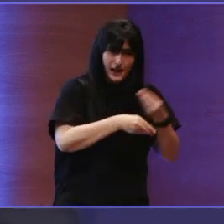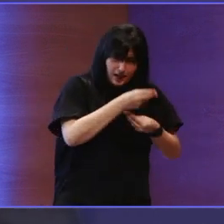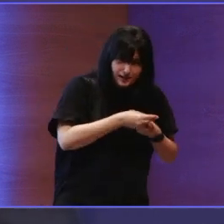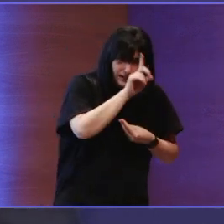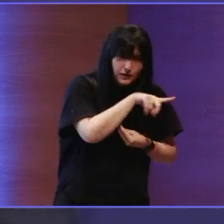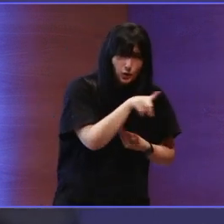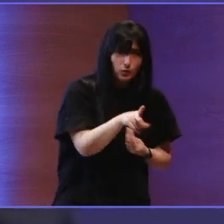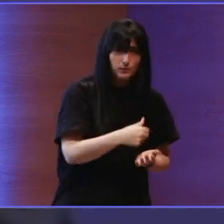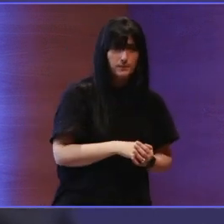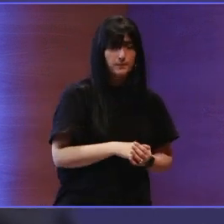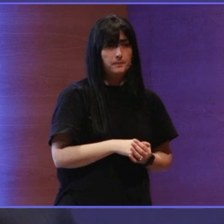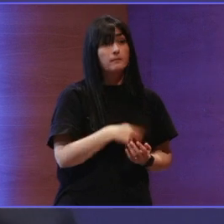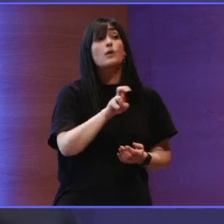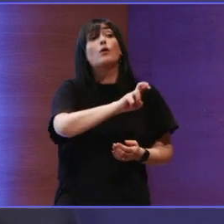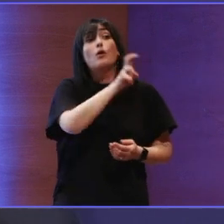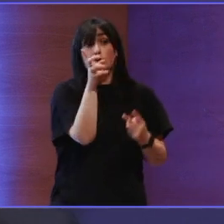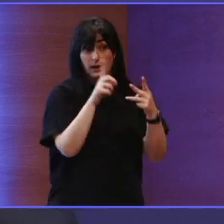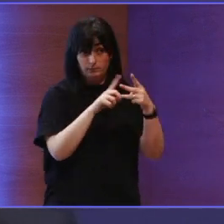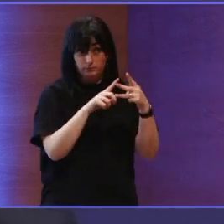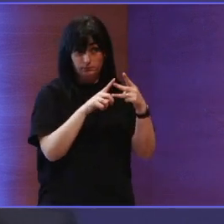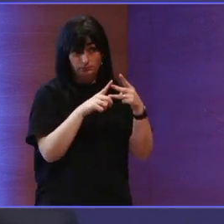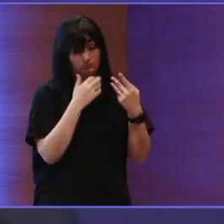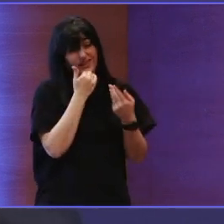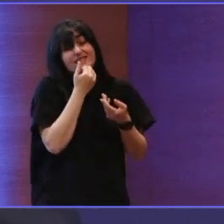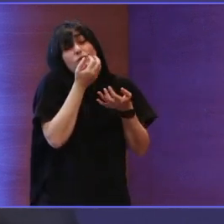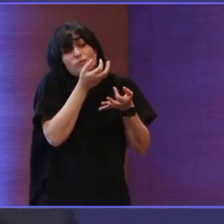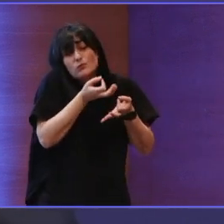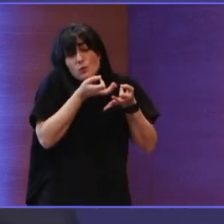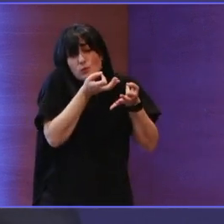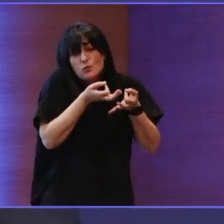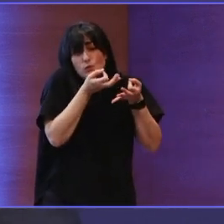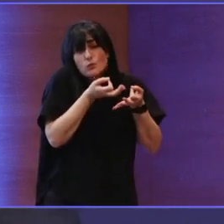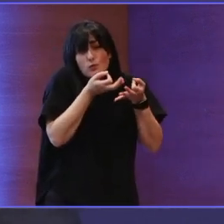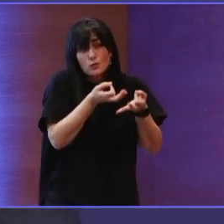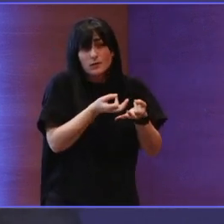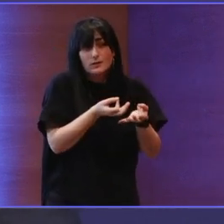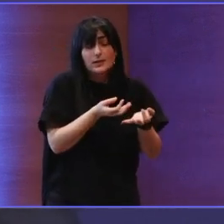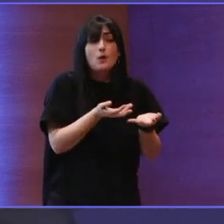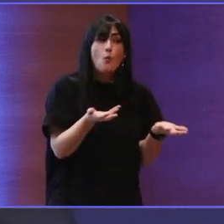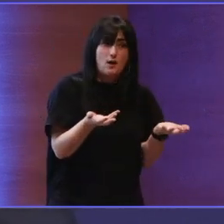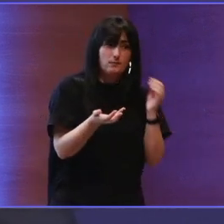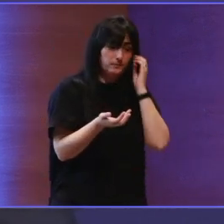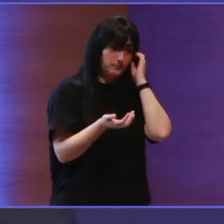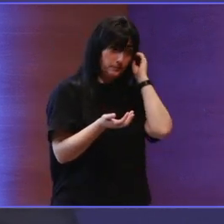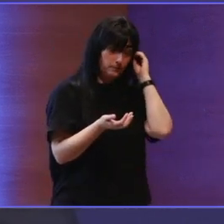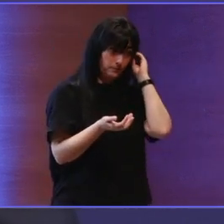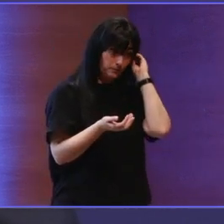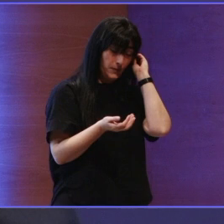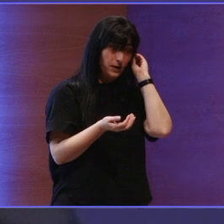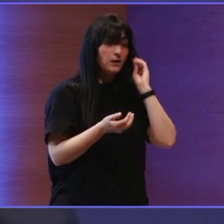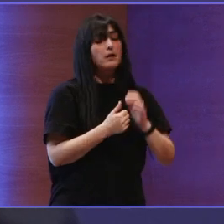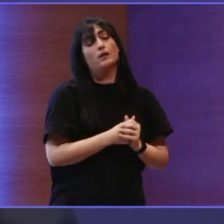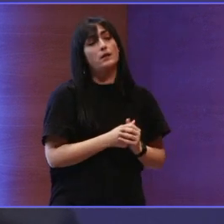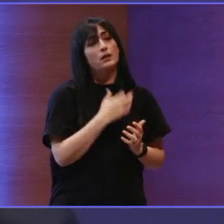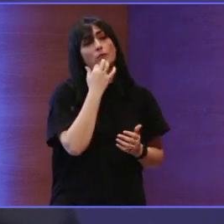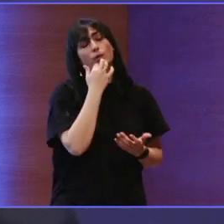otra medición casi siempre ha sido casi siempre qué mejoras en la